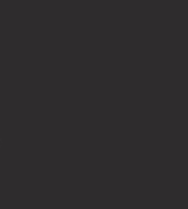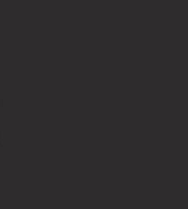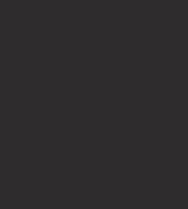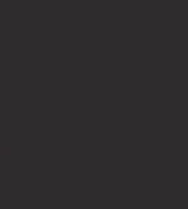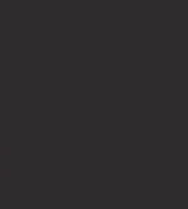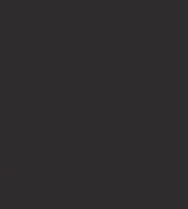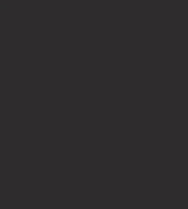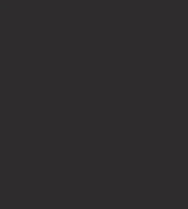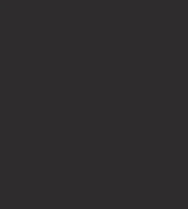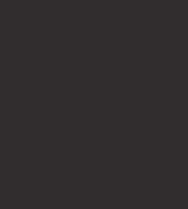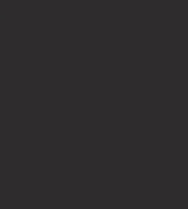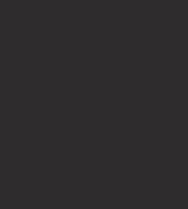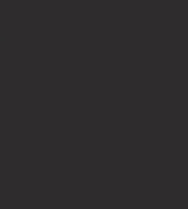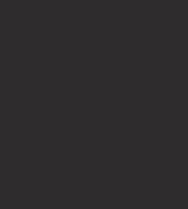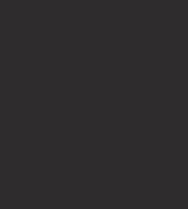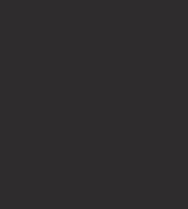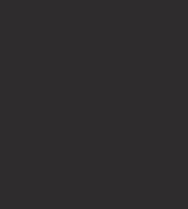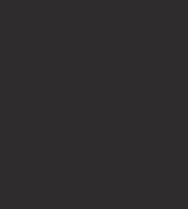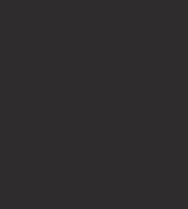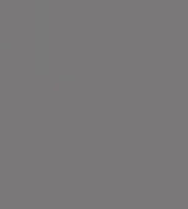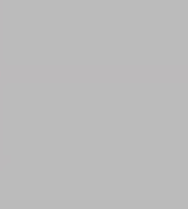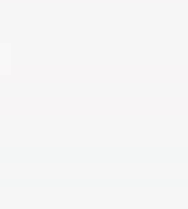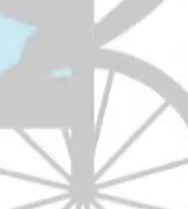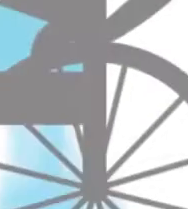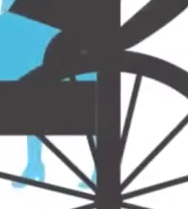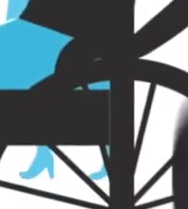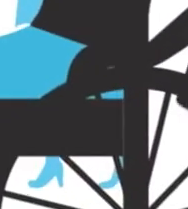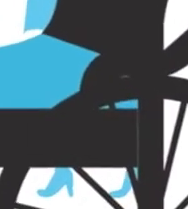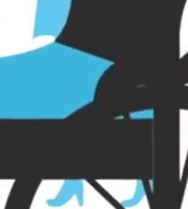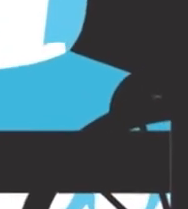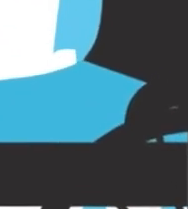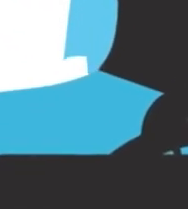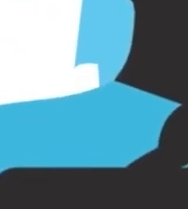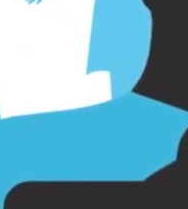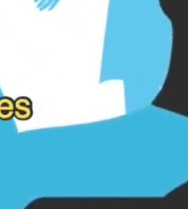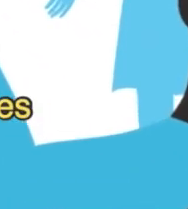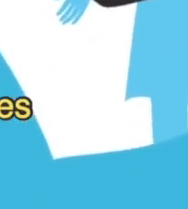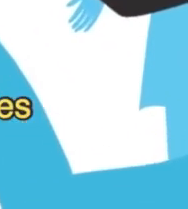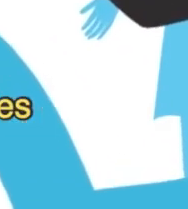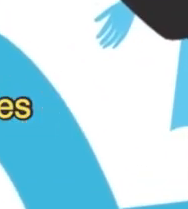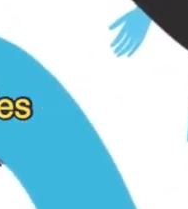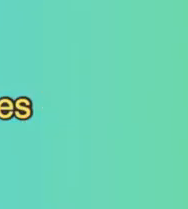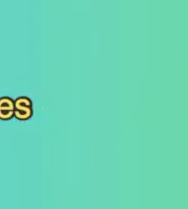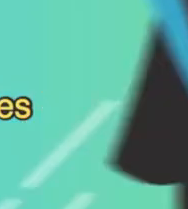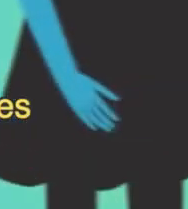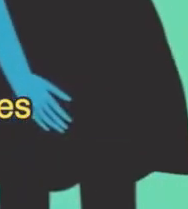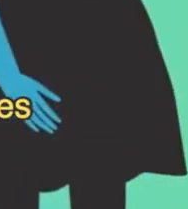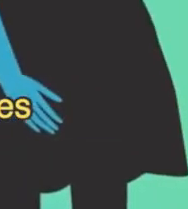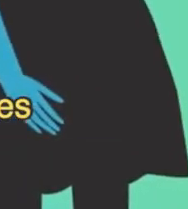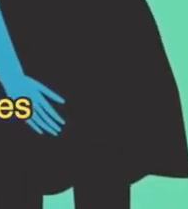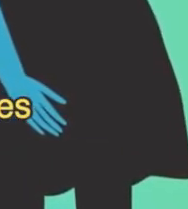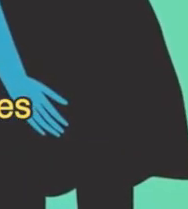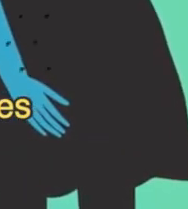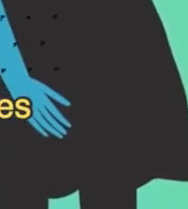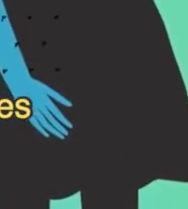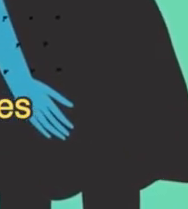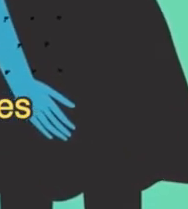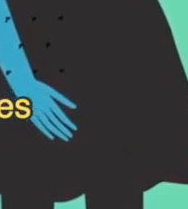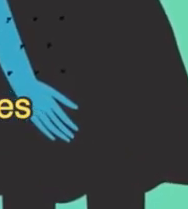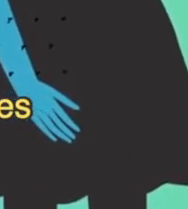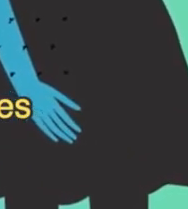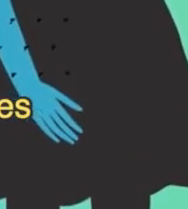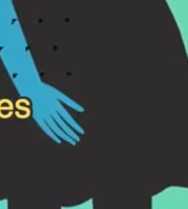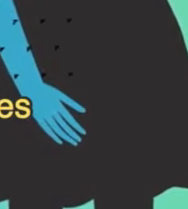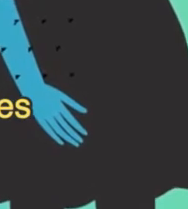y 150 microgramos de levonorgestrel, hay que tomar cuatro píldoras en cada dosis. El uso de la anticoncepción de emergencia forma parte de los